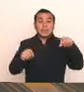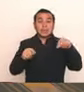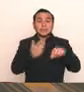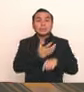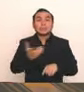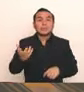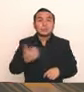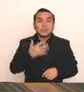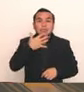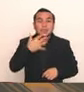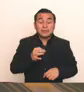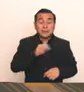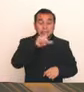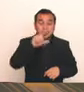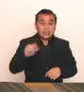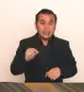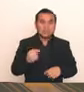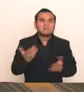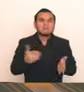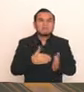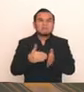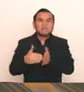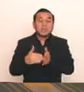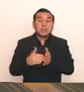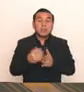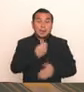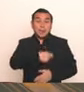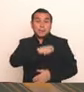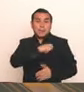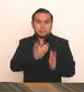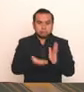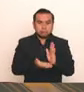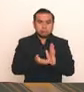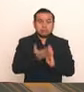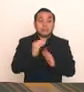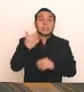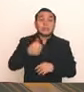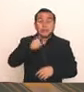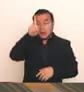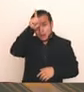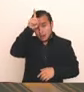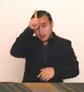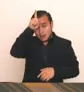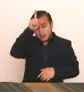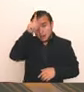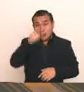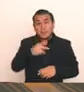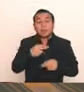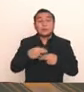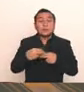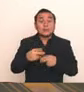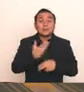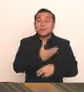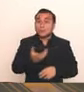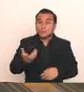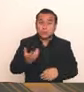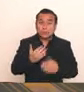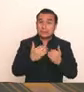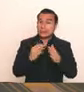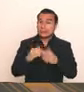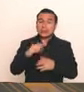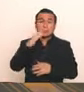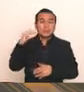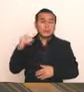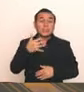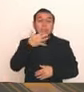luego la curva crecía en españa' y pensaron que ahí se quedaría pero luego atacó alemania francia el reino unido etcétera países que